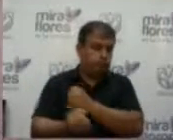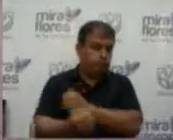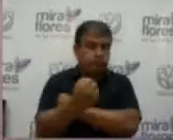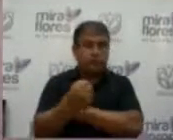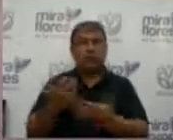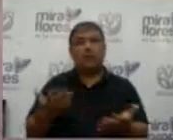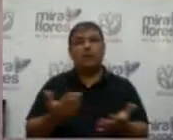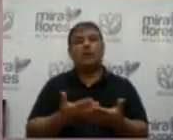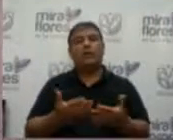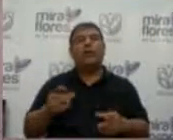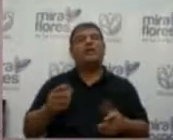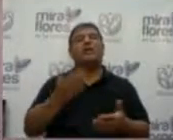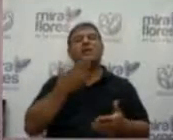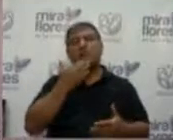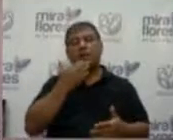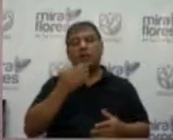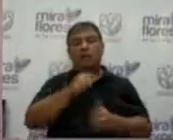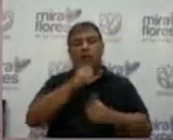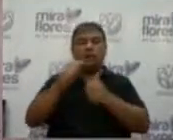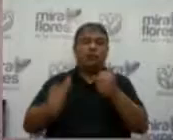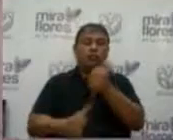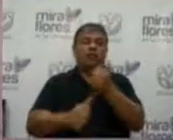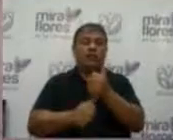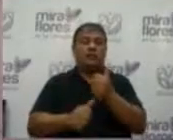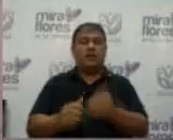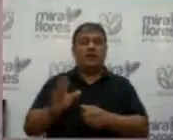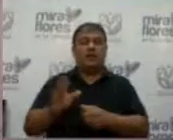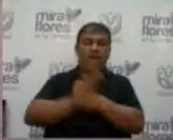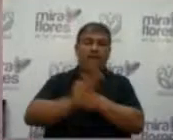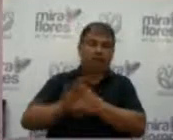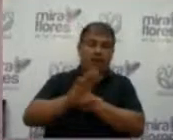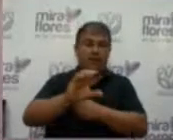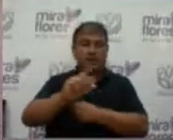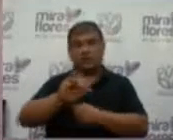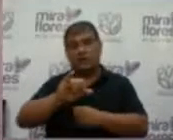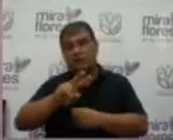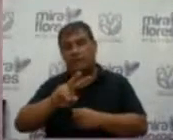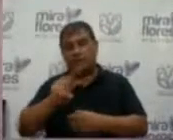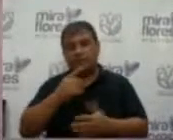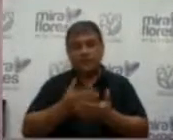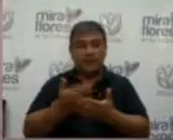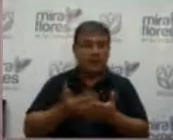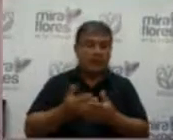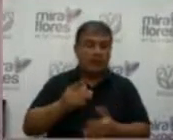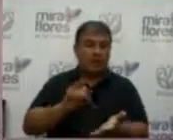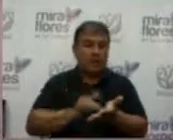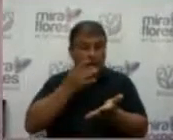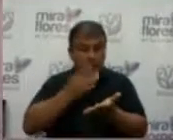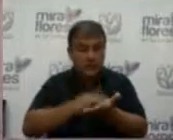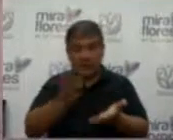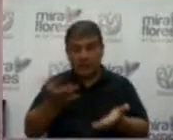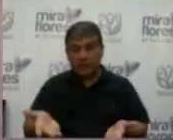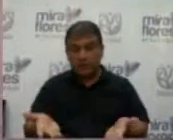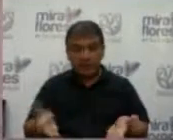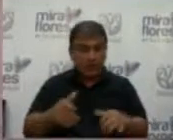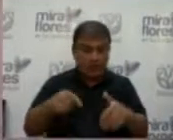parte de lo que es la Subgerencia de Defensa Civil, que está continuamente chequeando que las medicinas, que son